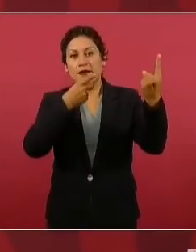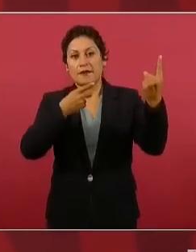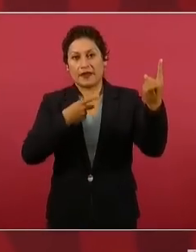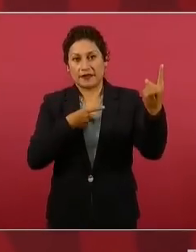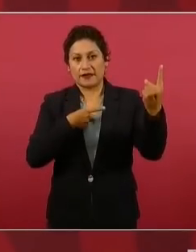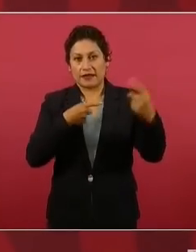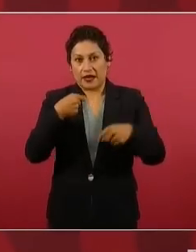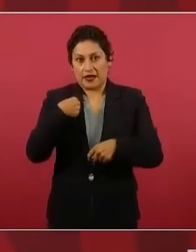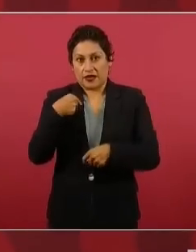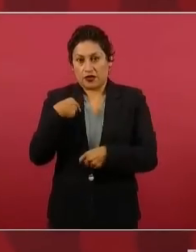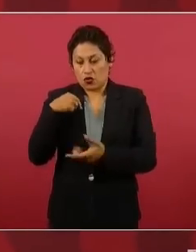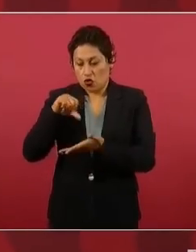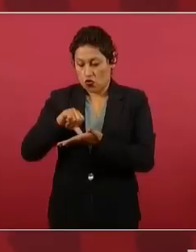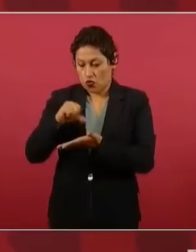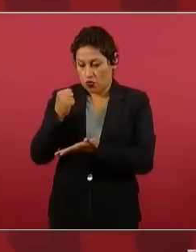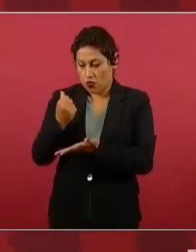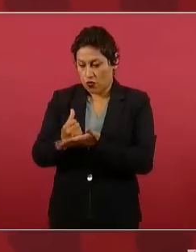Madero,